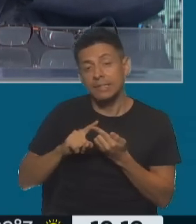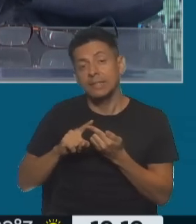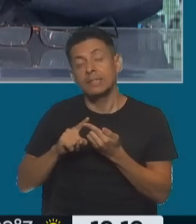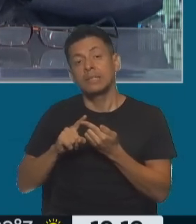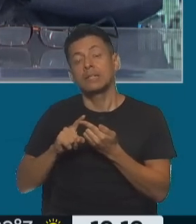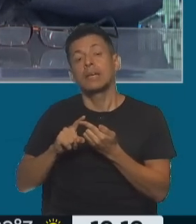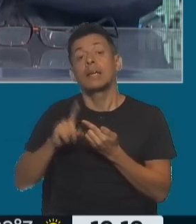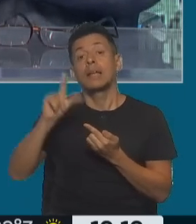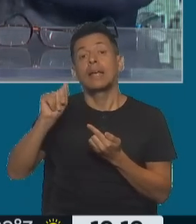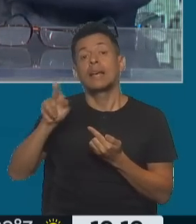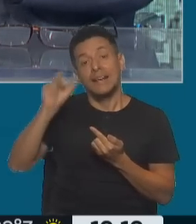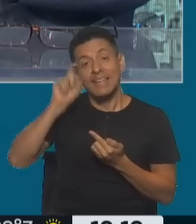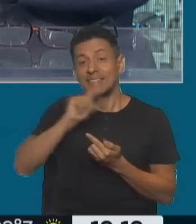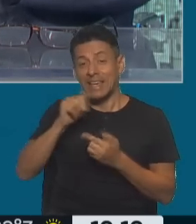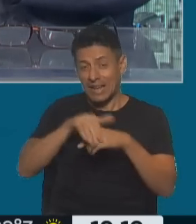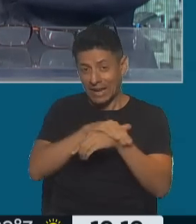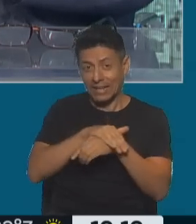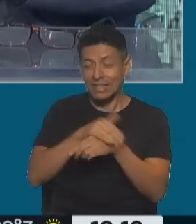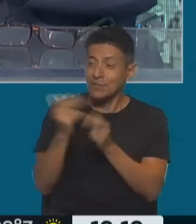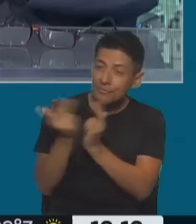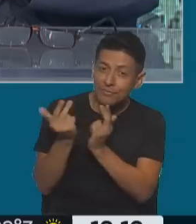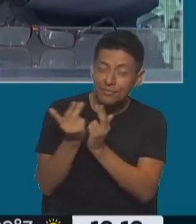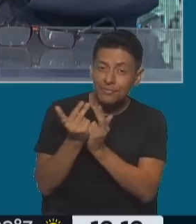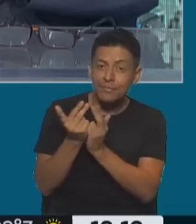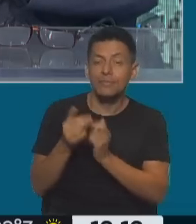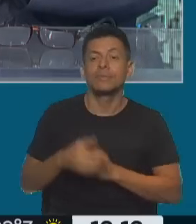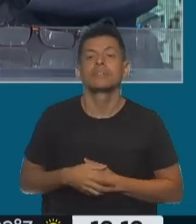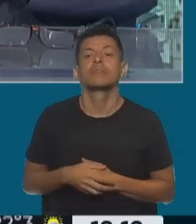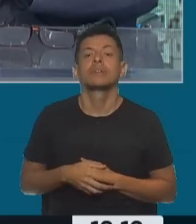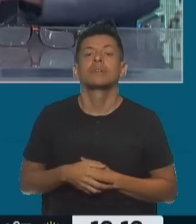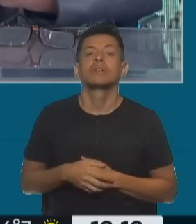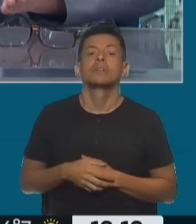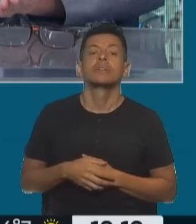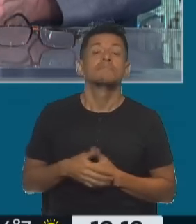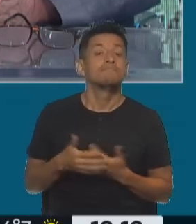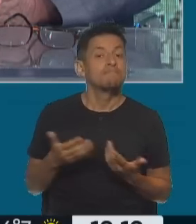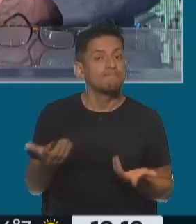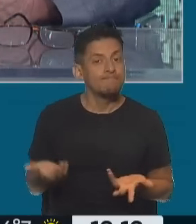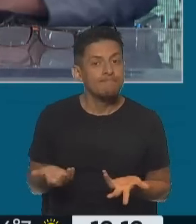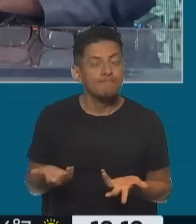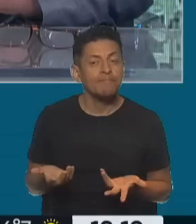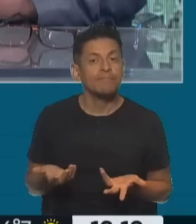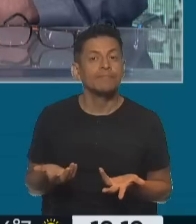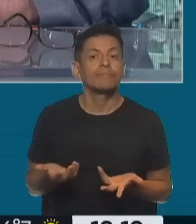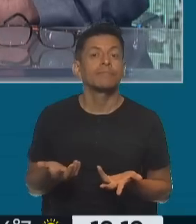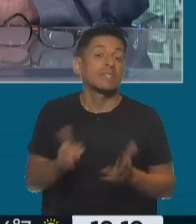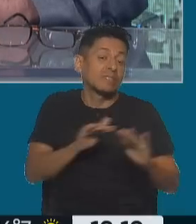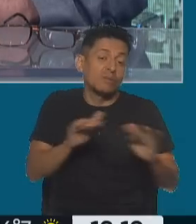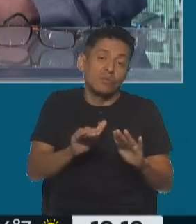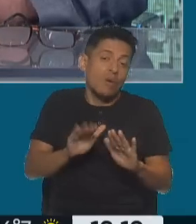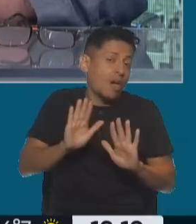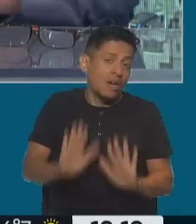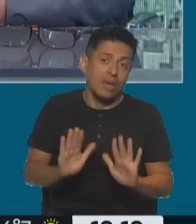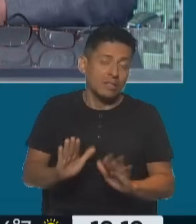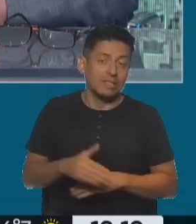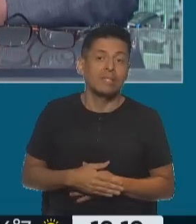y Rodríguez Larreta por vía de Robles y su ministro de Justicia. Entonces, los hechos sucedieron, lo